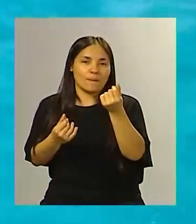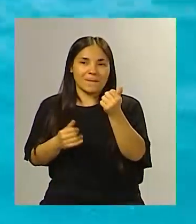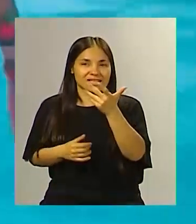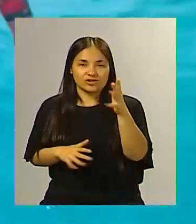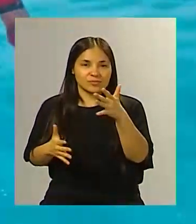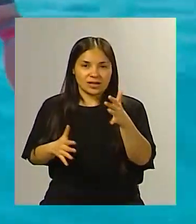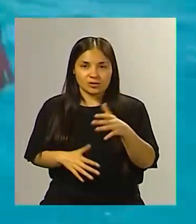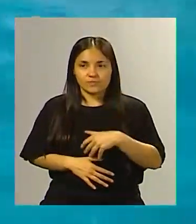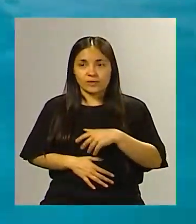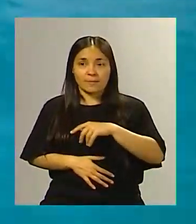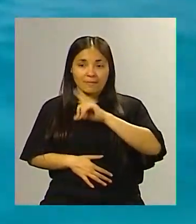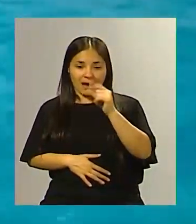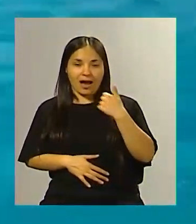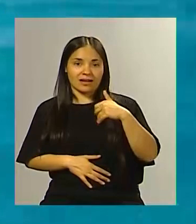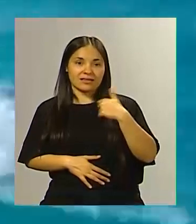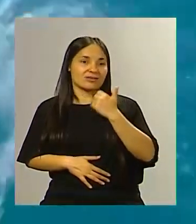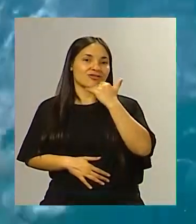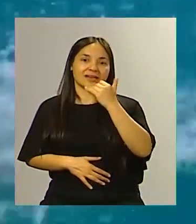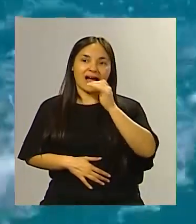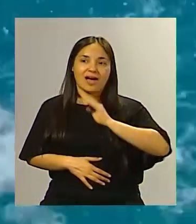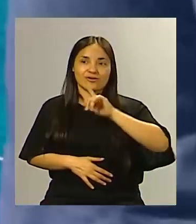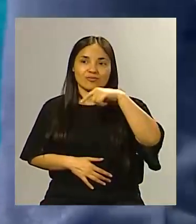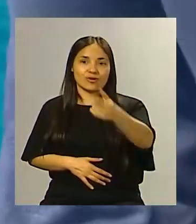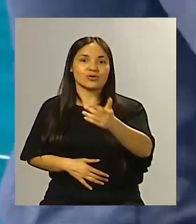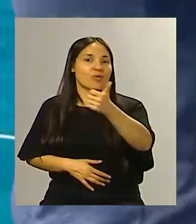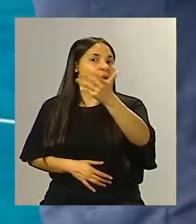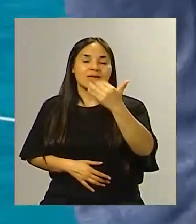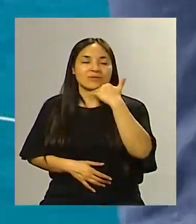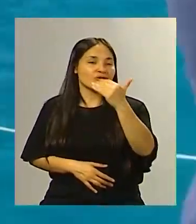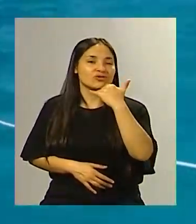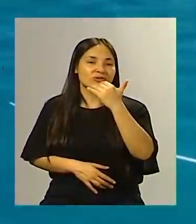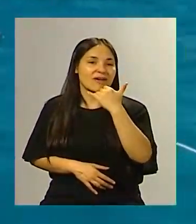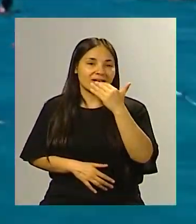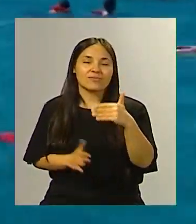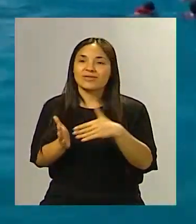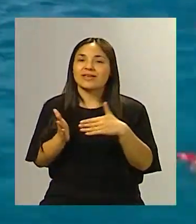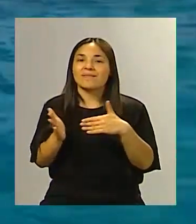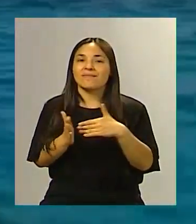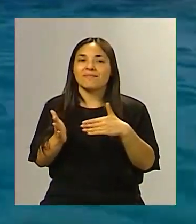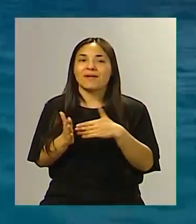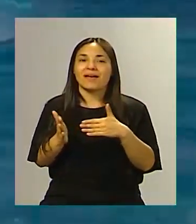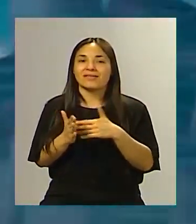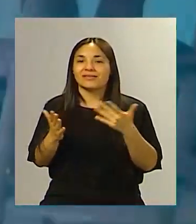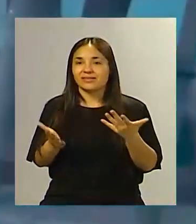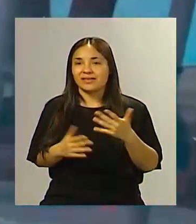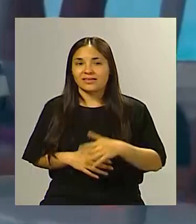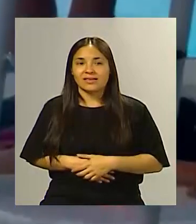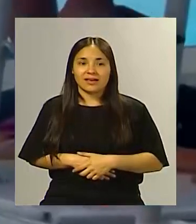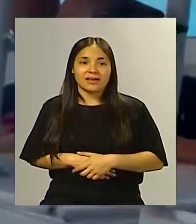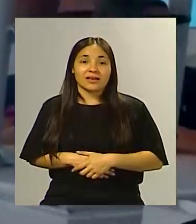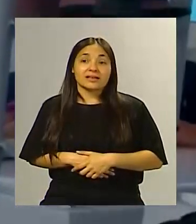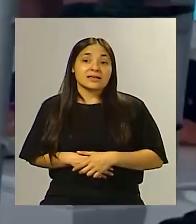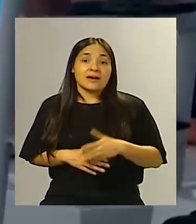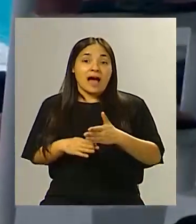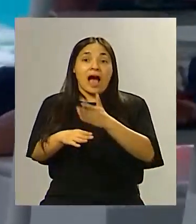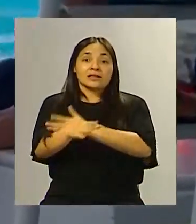Argentina no sabemos cuánto va a salir el año que viene y va mucho a quedarnos sujeto a la